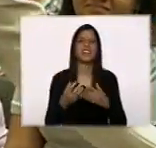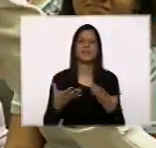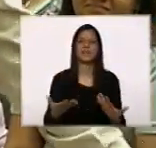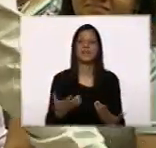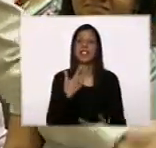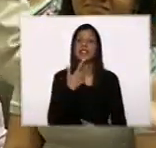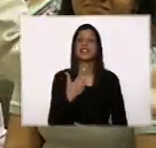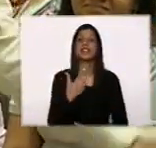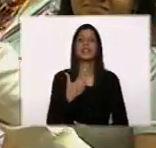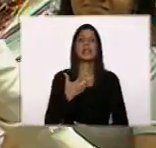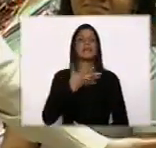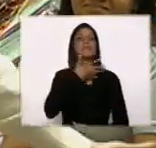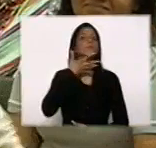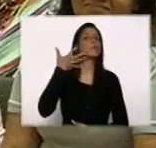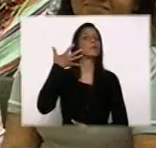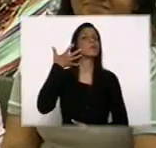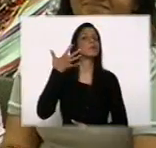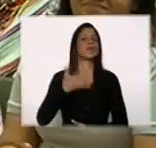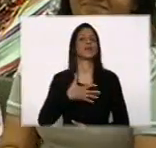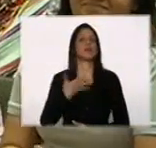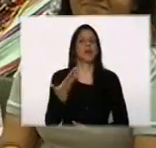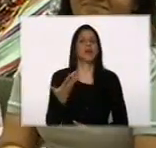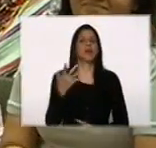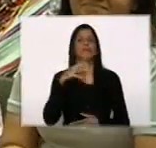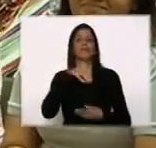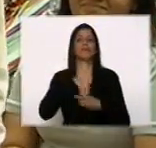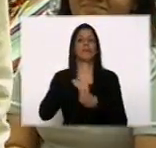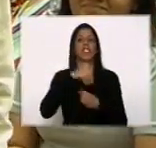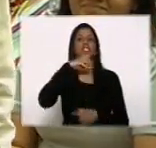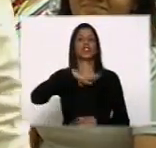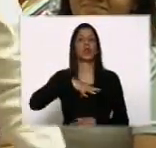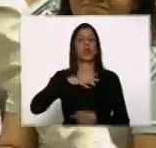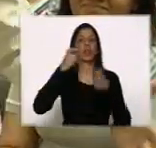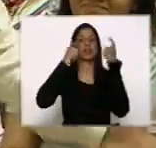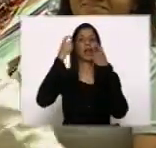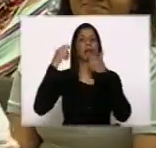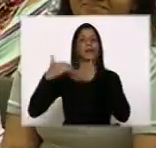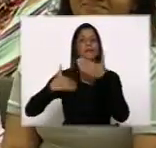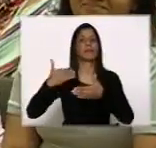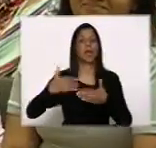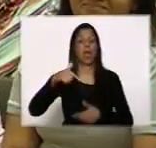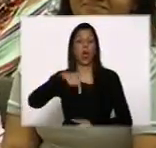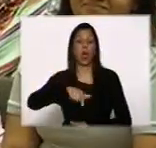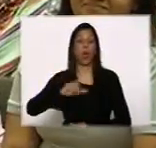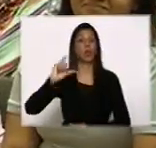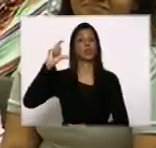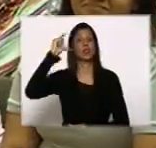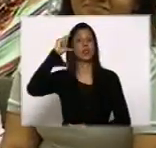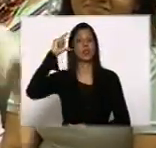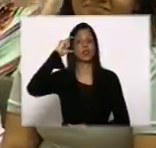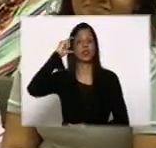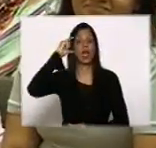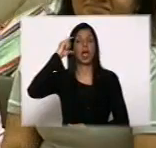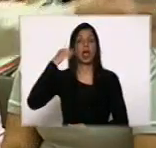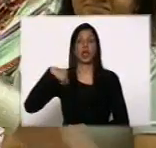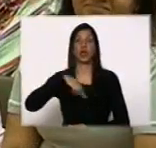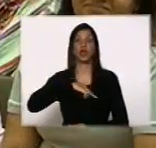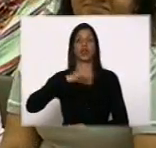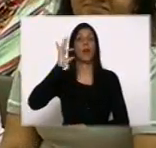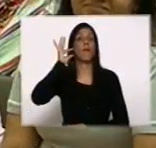que nos sentimos orgullosas y orgullosos de ser parte de esta historia. Yo creo que el día de hoy, precisamente, nosotros